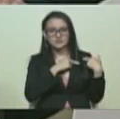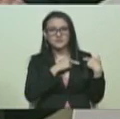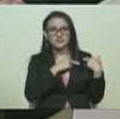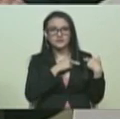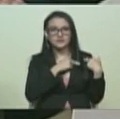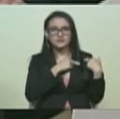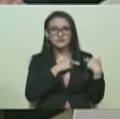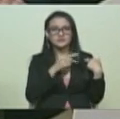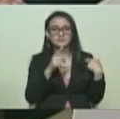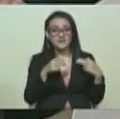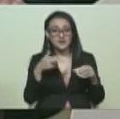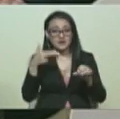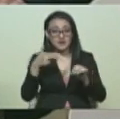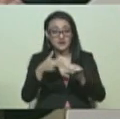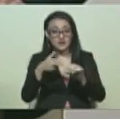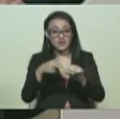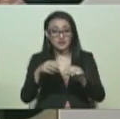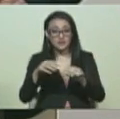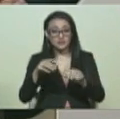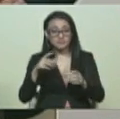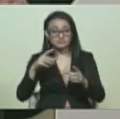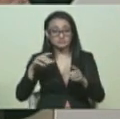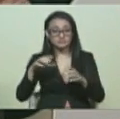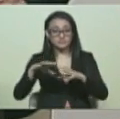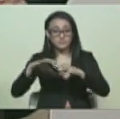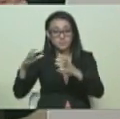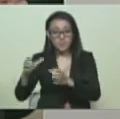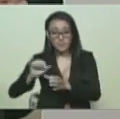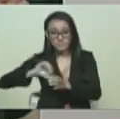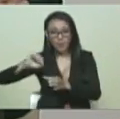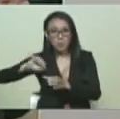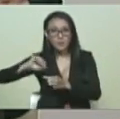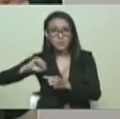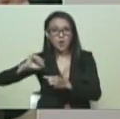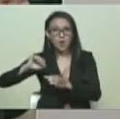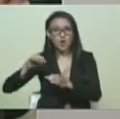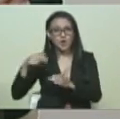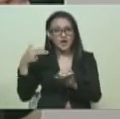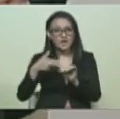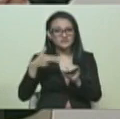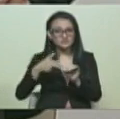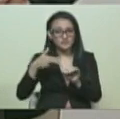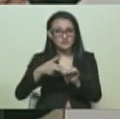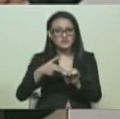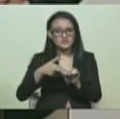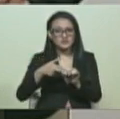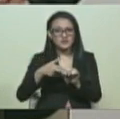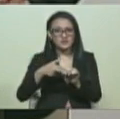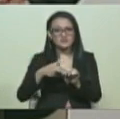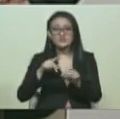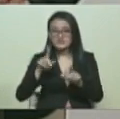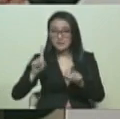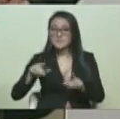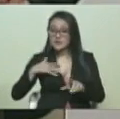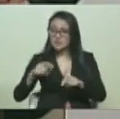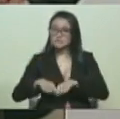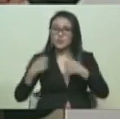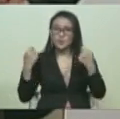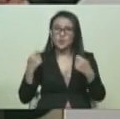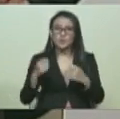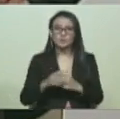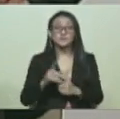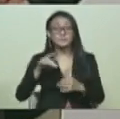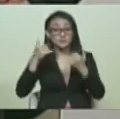bombea la gasolina hacia la zona sur del país. Sabotaje del sistema eléctrico nacional con